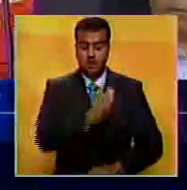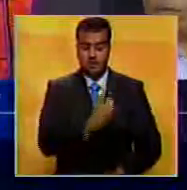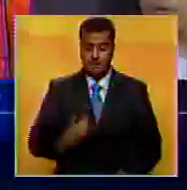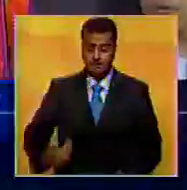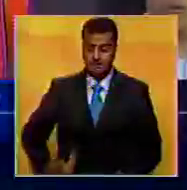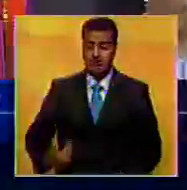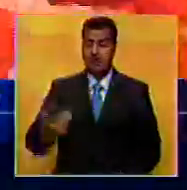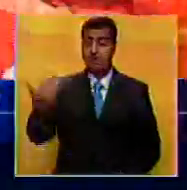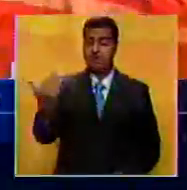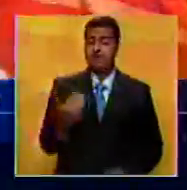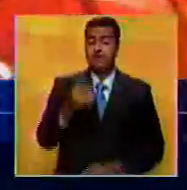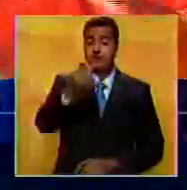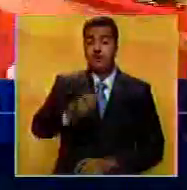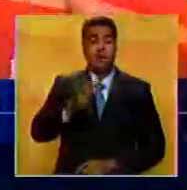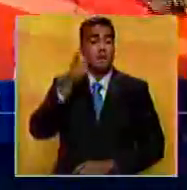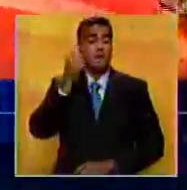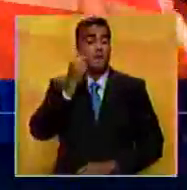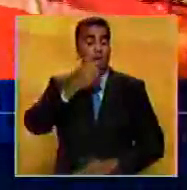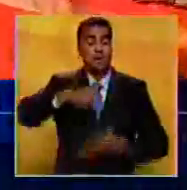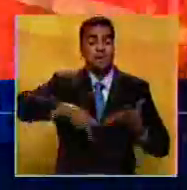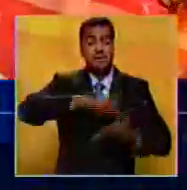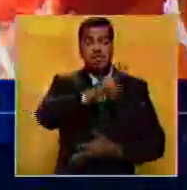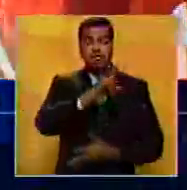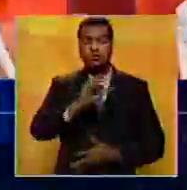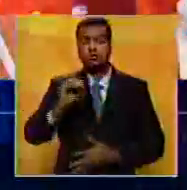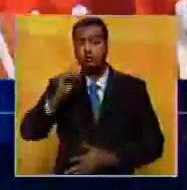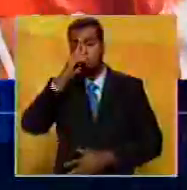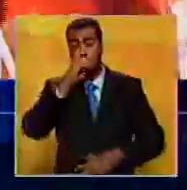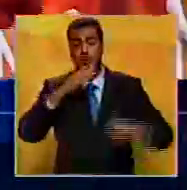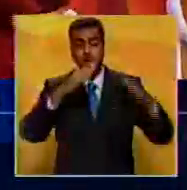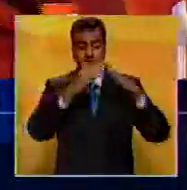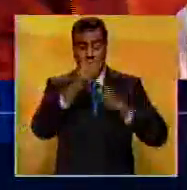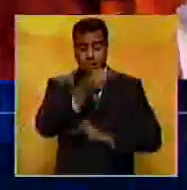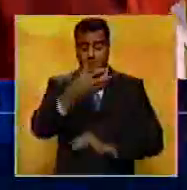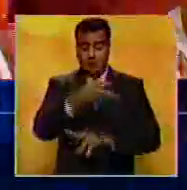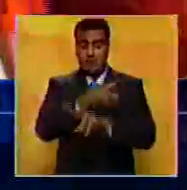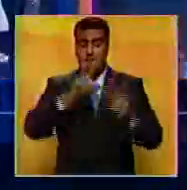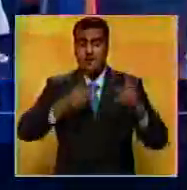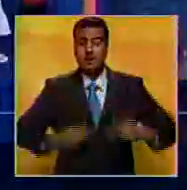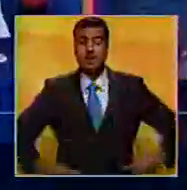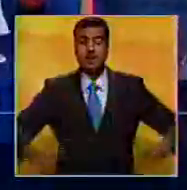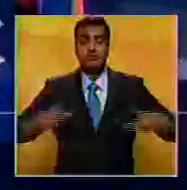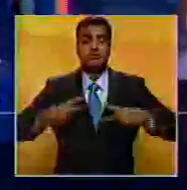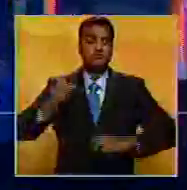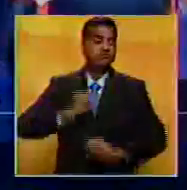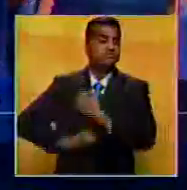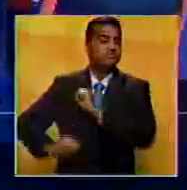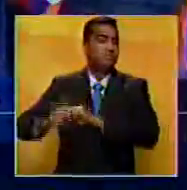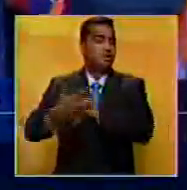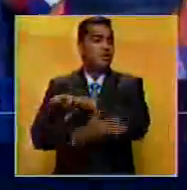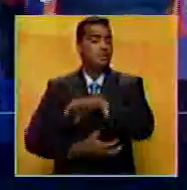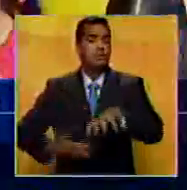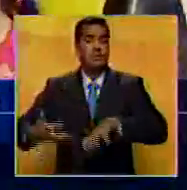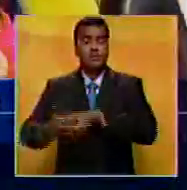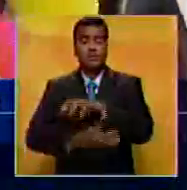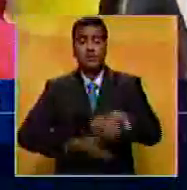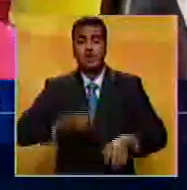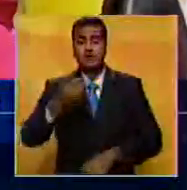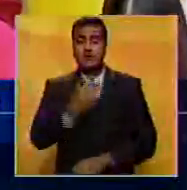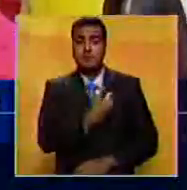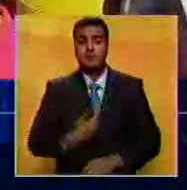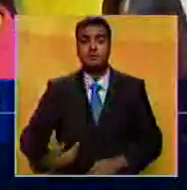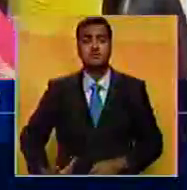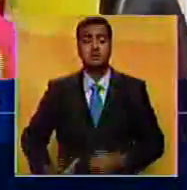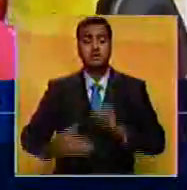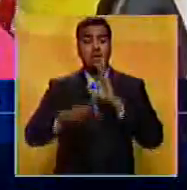recibió a las mujeres que marcharon hasta la Plaza Bicentenaria del Palacio de Miraflores por la paz, la vida y en rechazo a la violencia. Allí el presidente